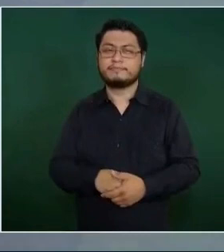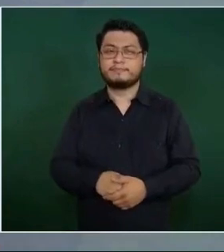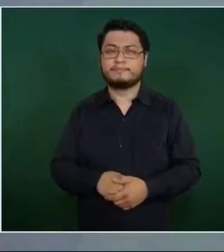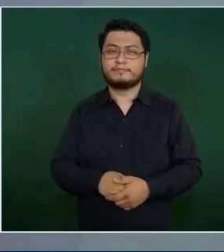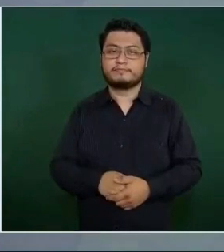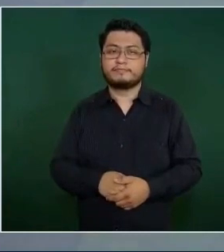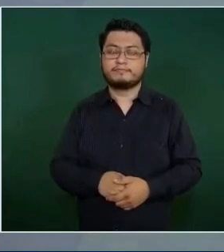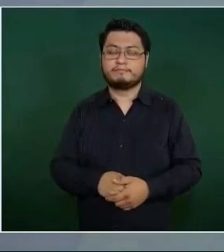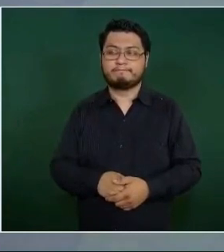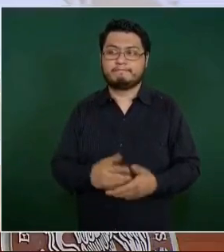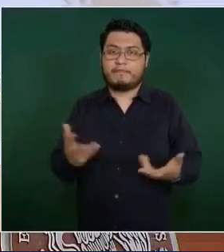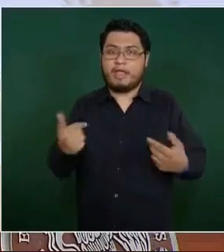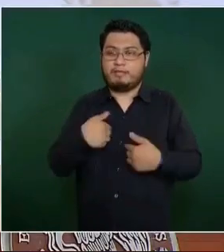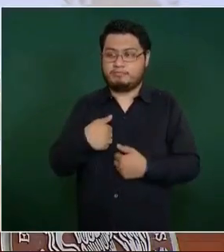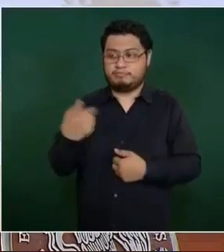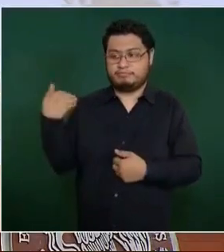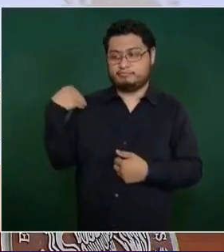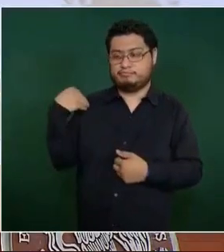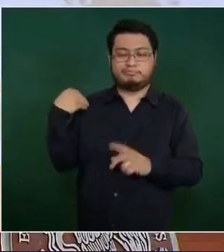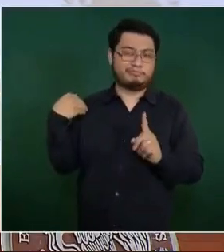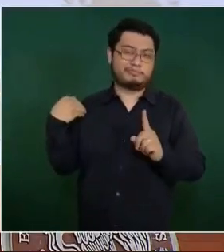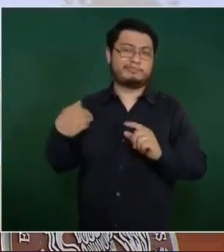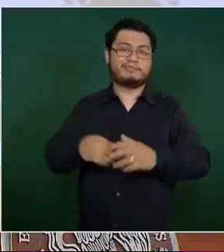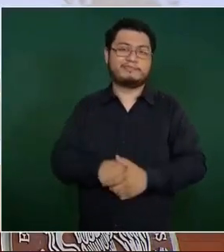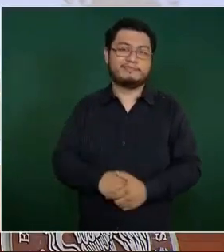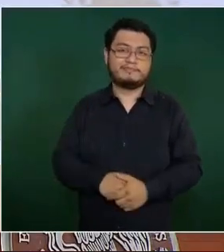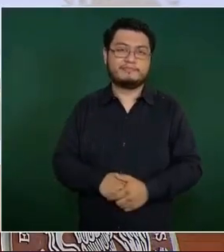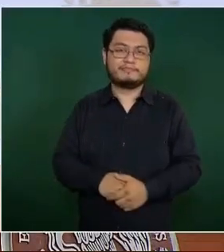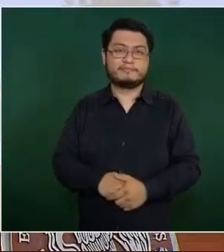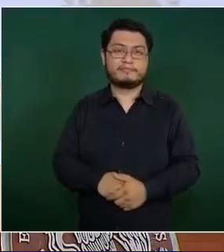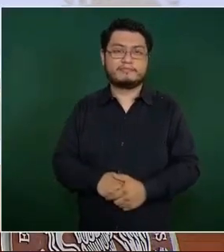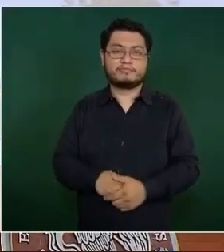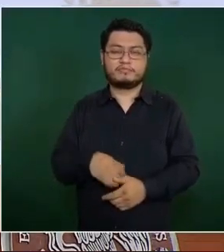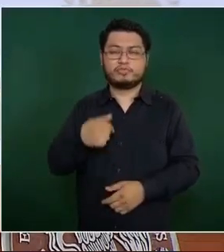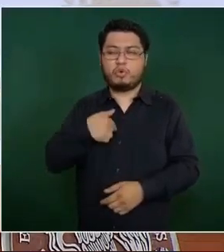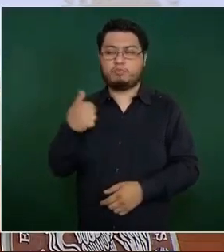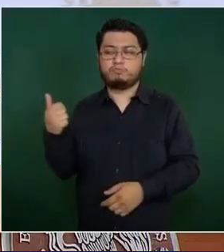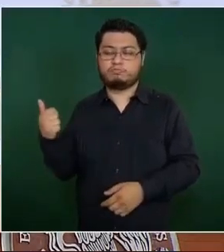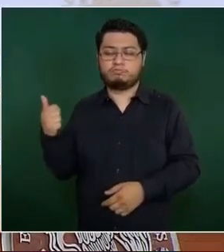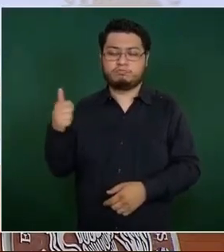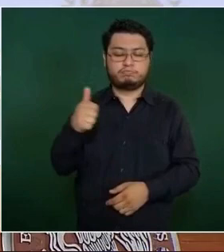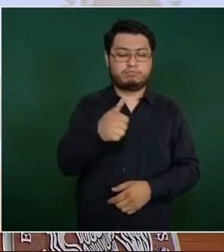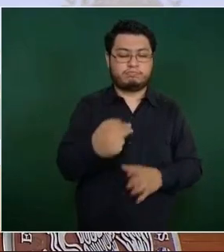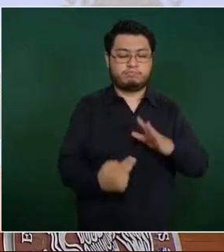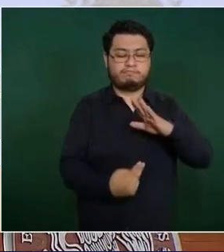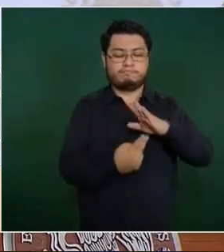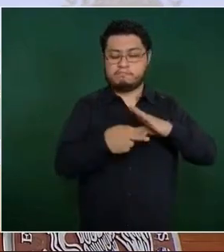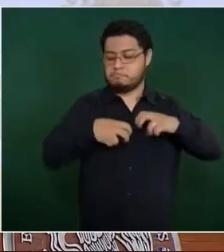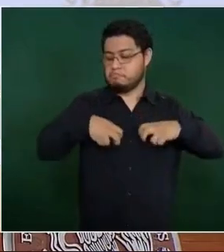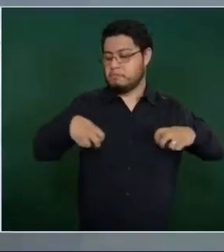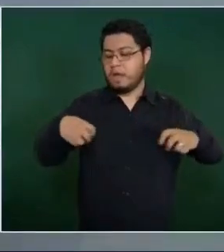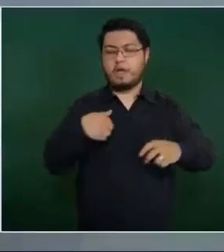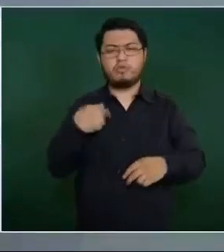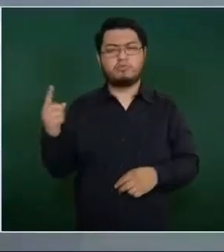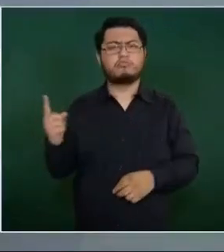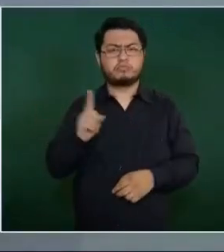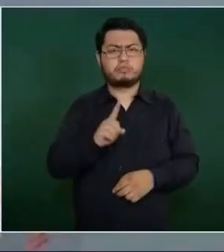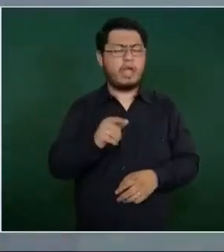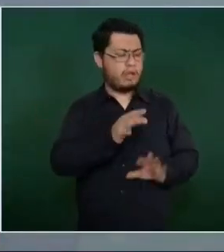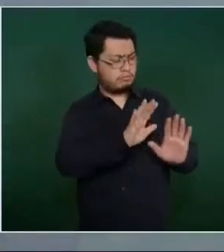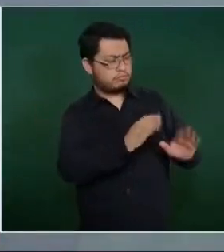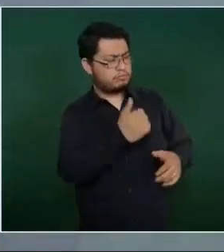Y claro que nunca me hablaron. Entonces, cuando regresé a la mesa, dije: nos